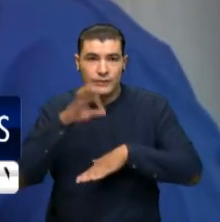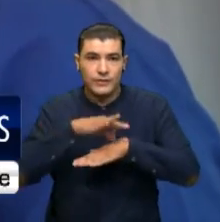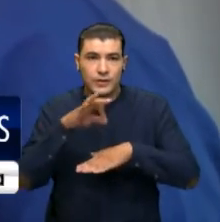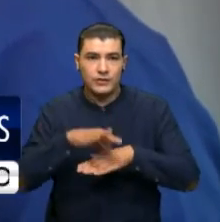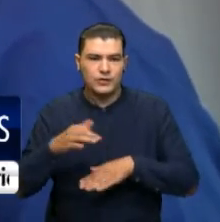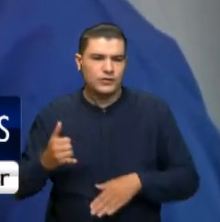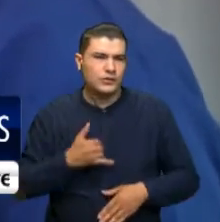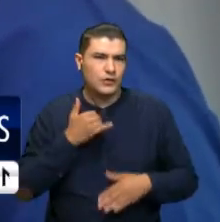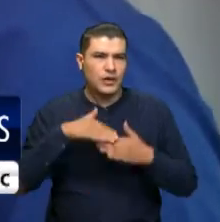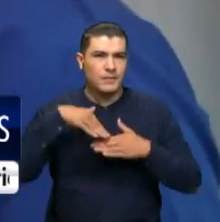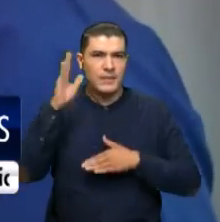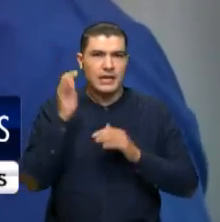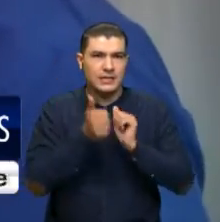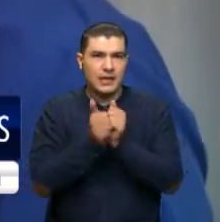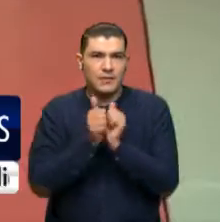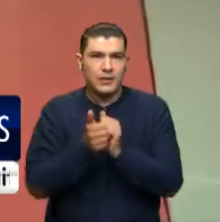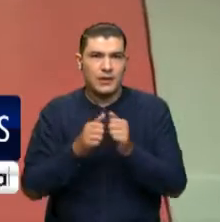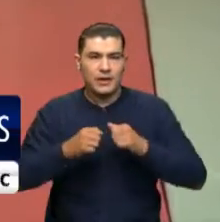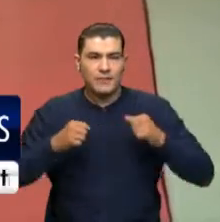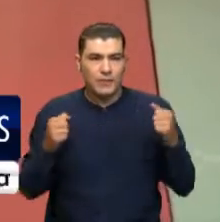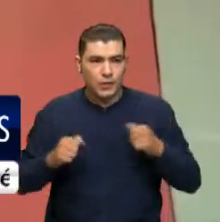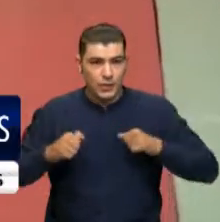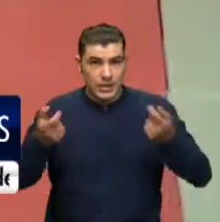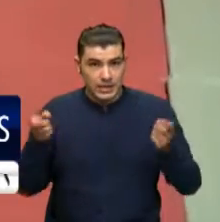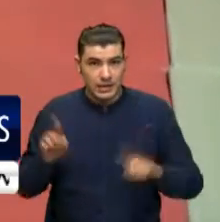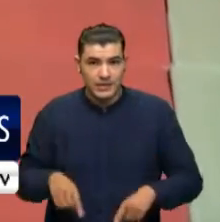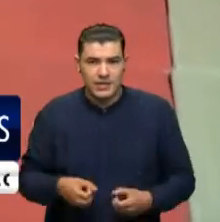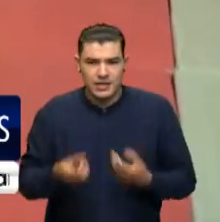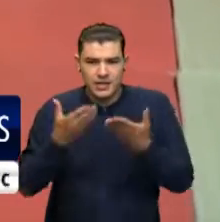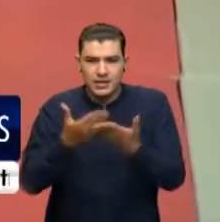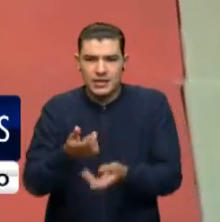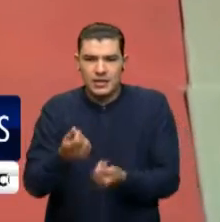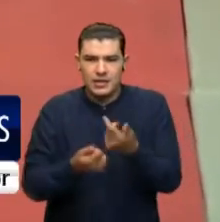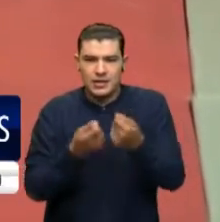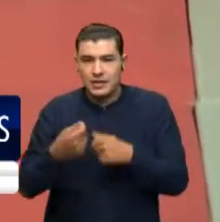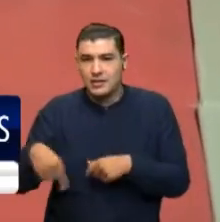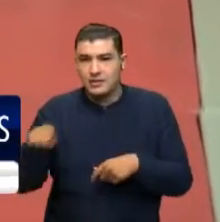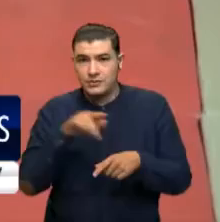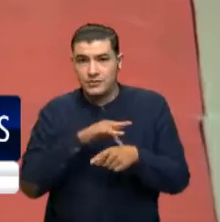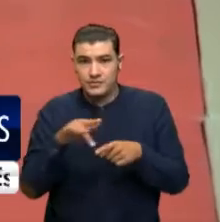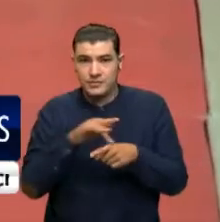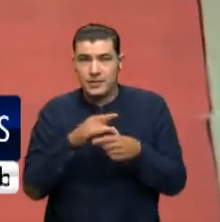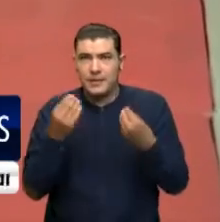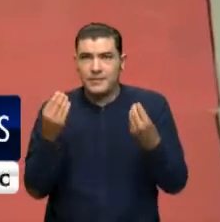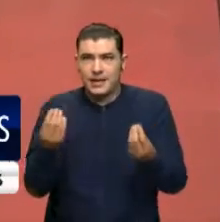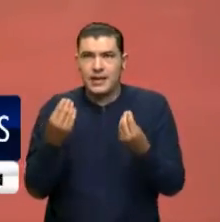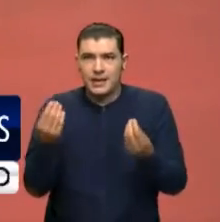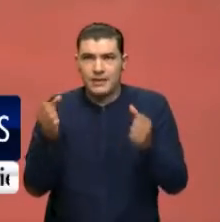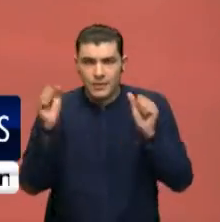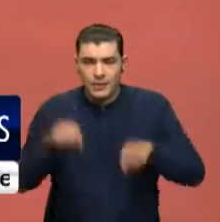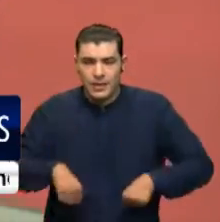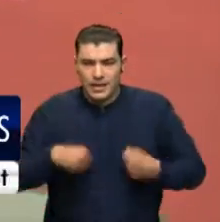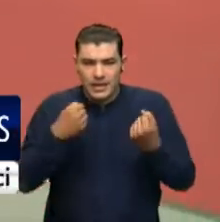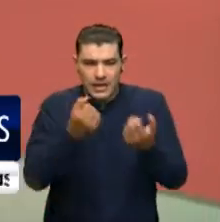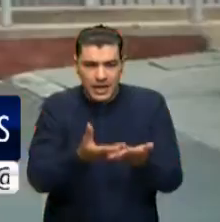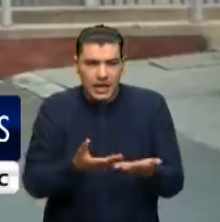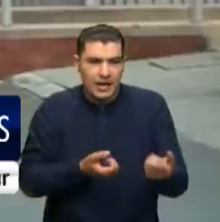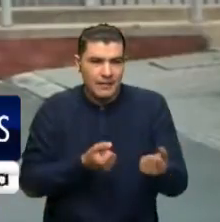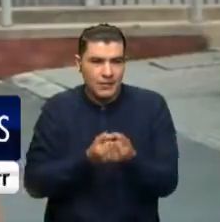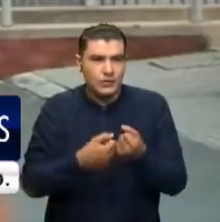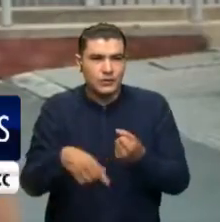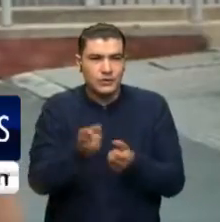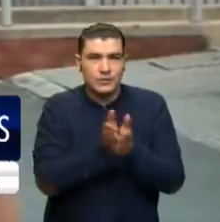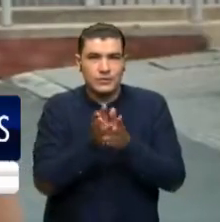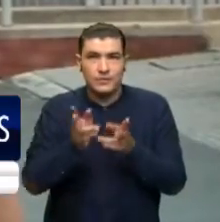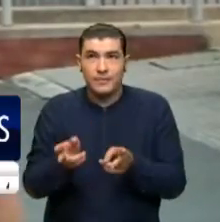más deporte de bogotá también entregará recursos los cuales serán empleados para cubrir lo que se requiera toda